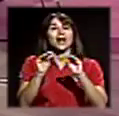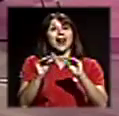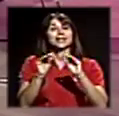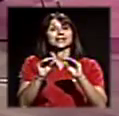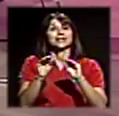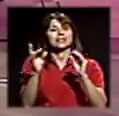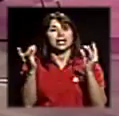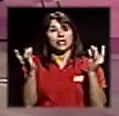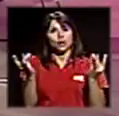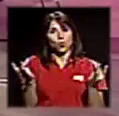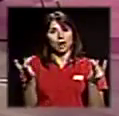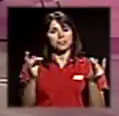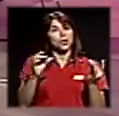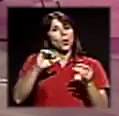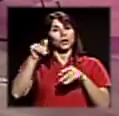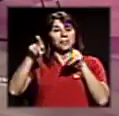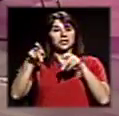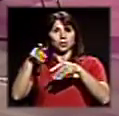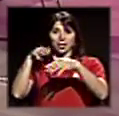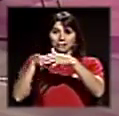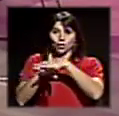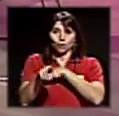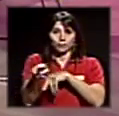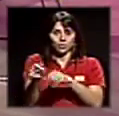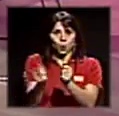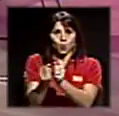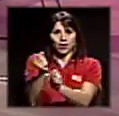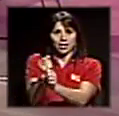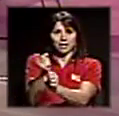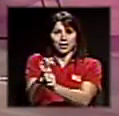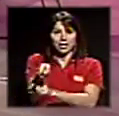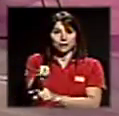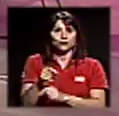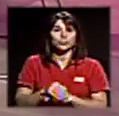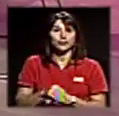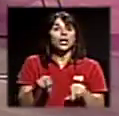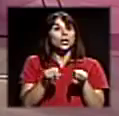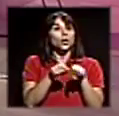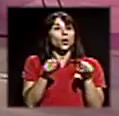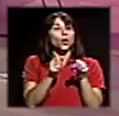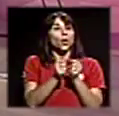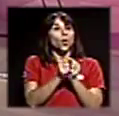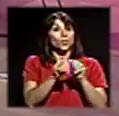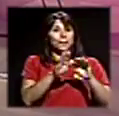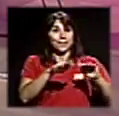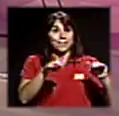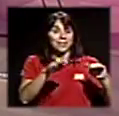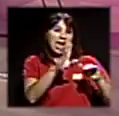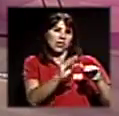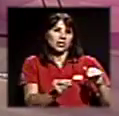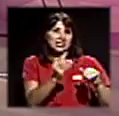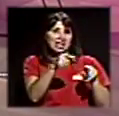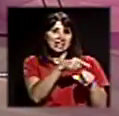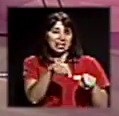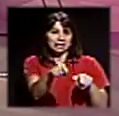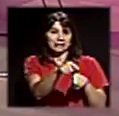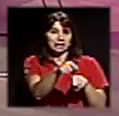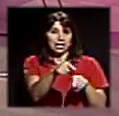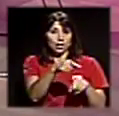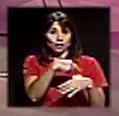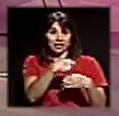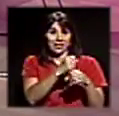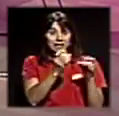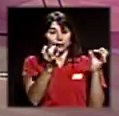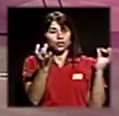Reforma. Y como te decía antes, con los chicos menores, adolescentes, con ellos, los que estaban haciendo yoga van